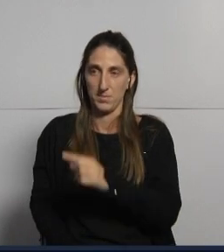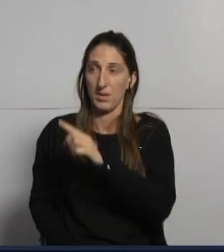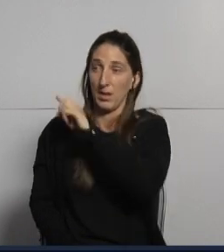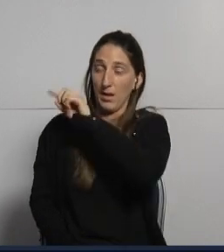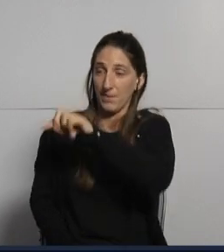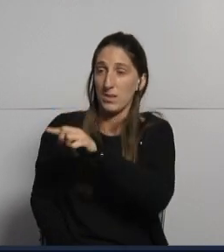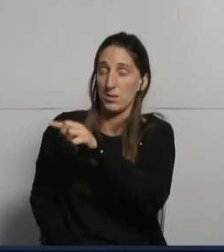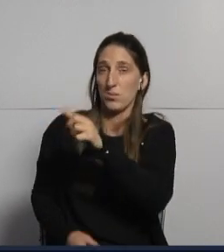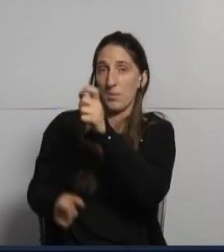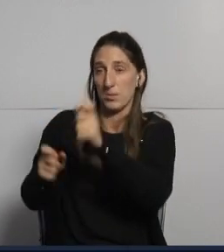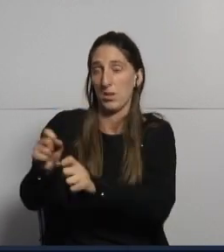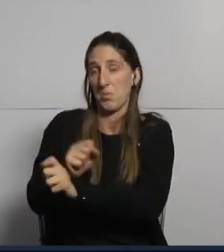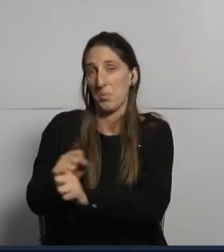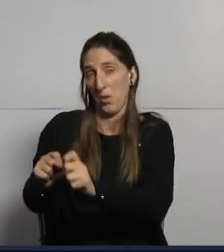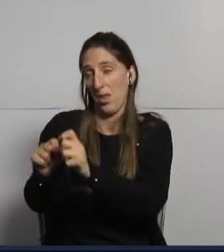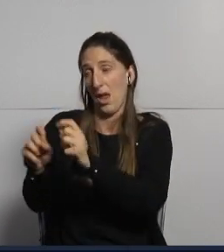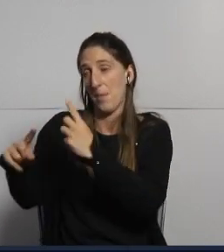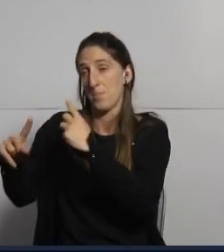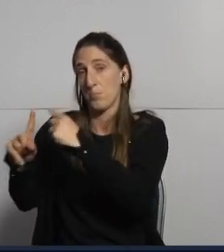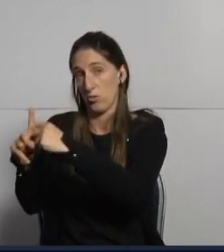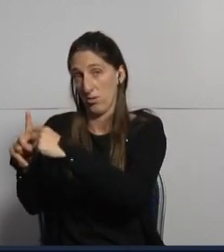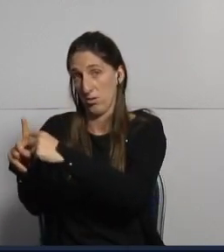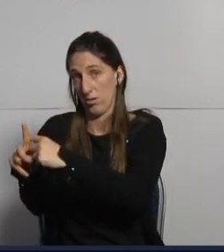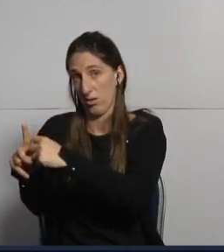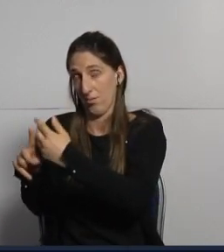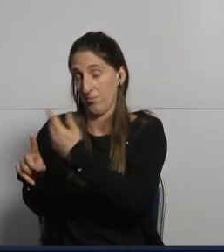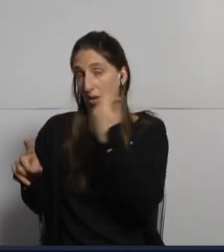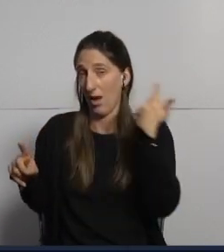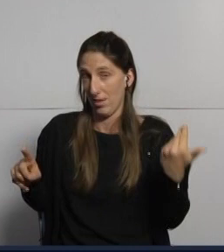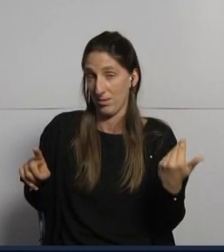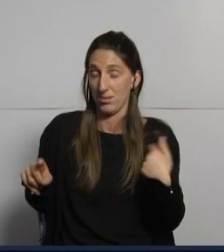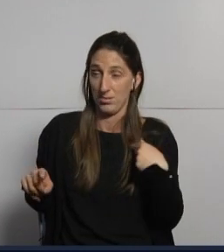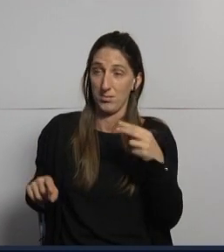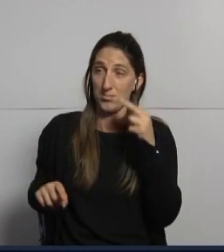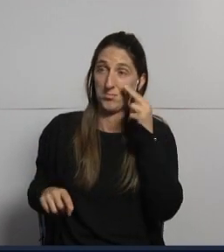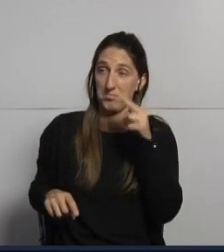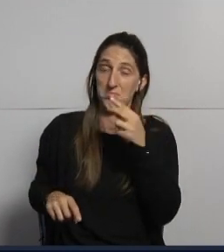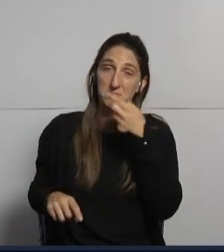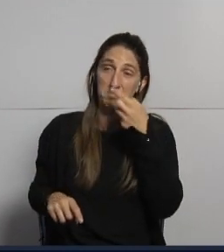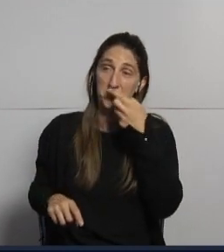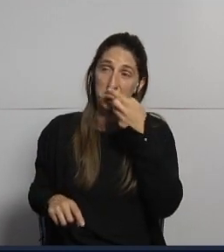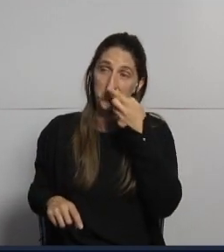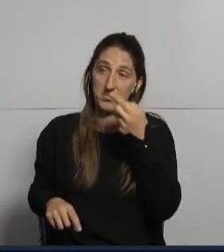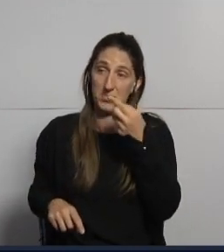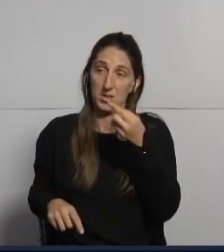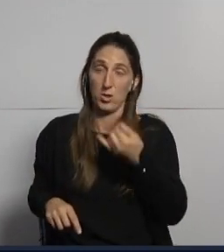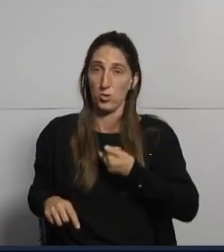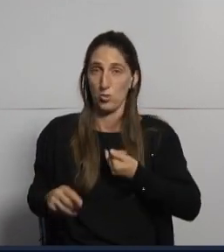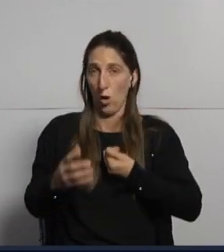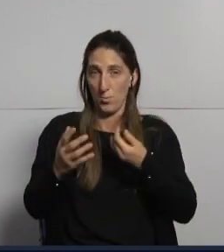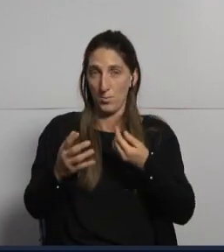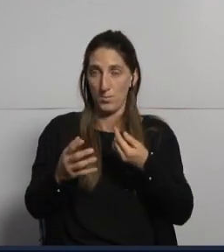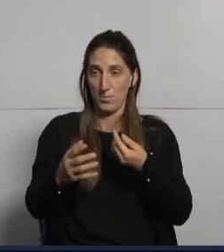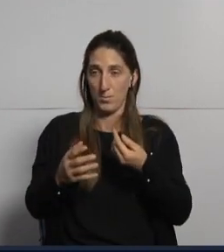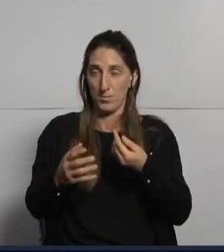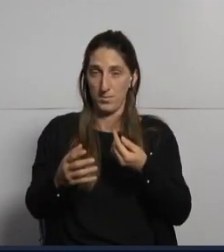quizás podría estar infectada. Y otra de las visualizaciones que tiene interesantes es como mapas. Tiene integración con